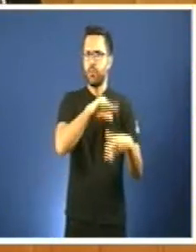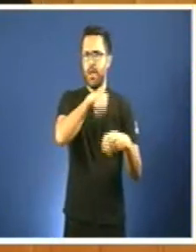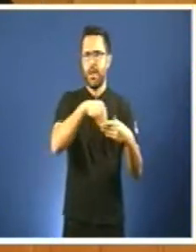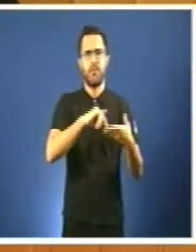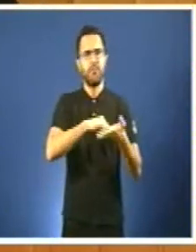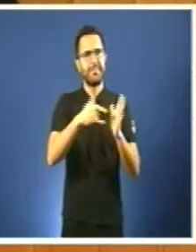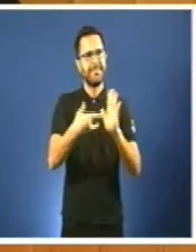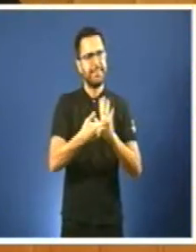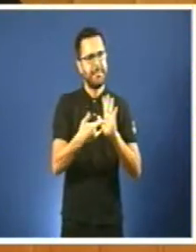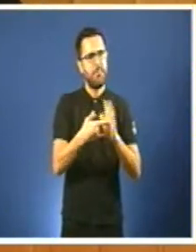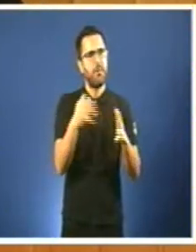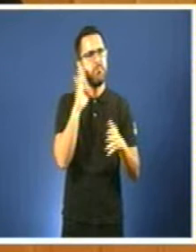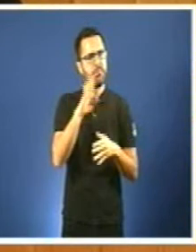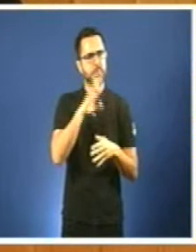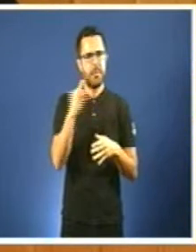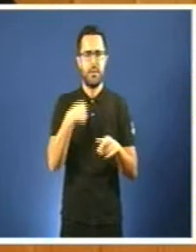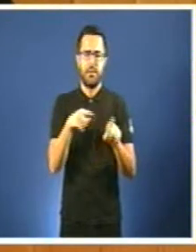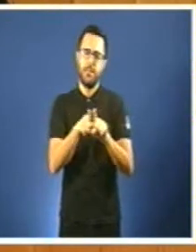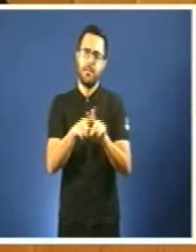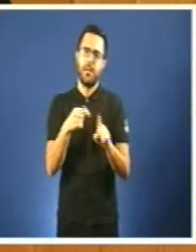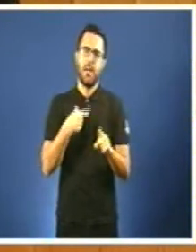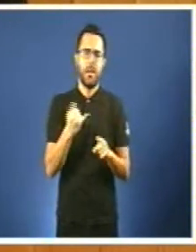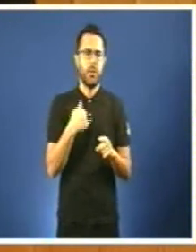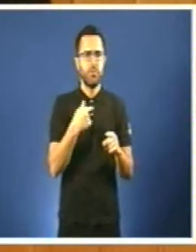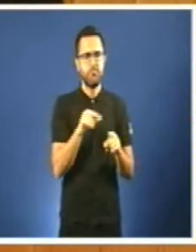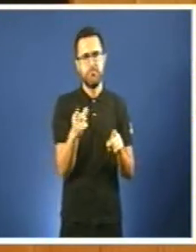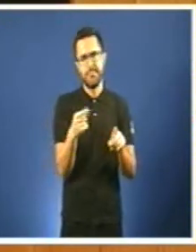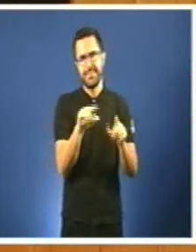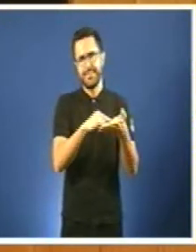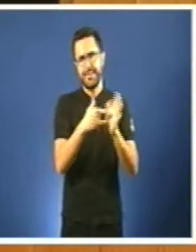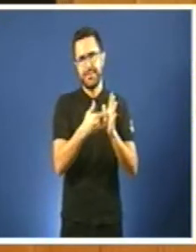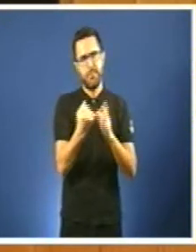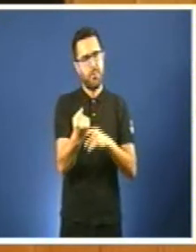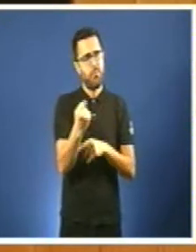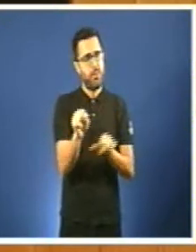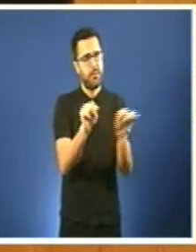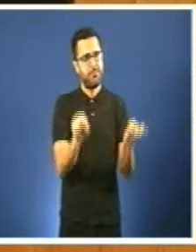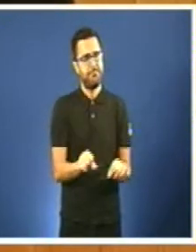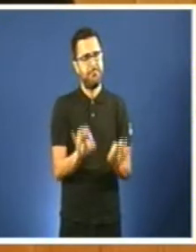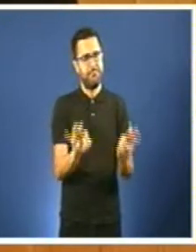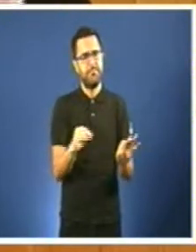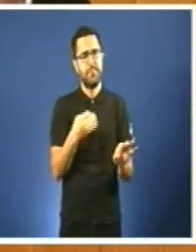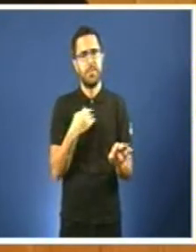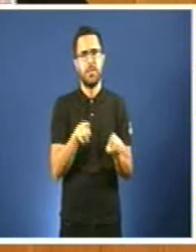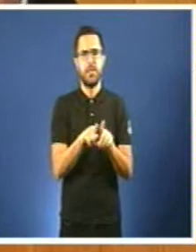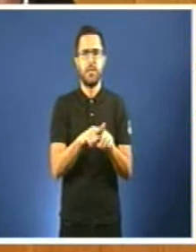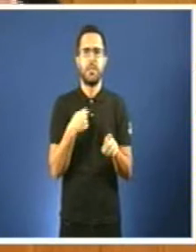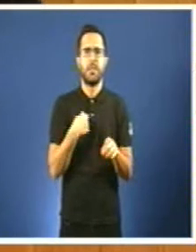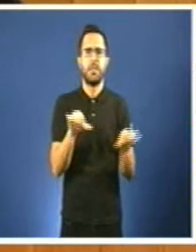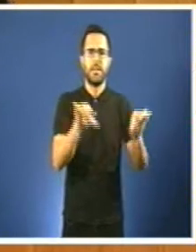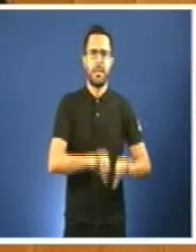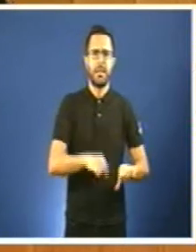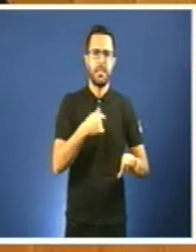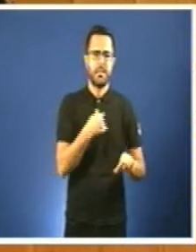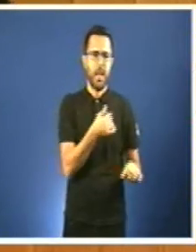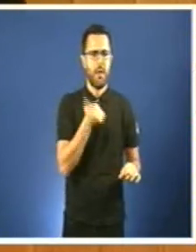sistémica, consecuencia dun determinado esquema de poder. Mire, corrupción é valerse da crise para chuchar os de abaixo e engordar